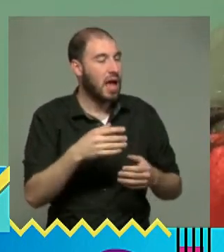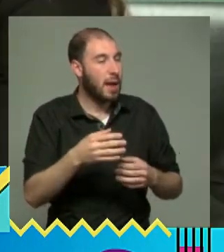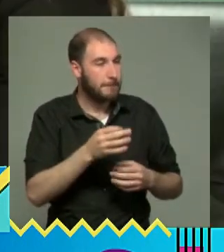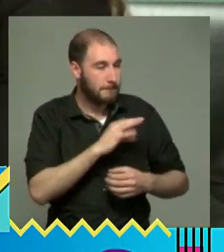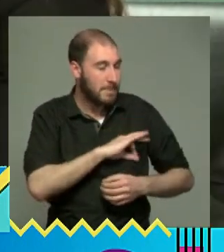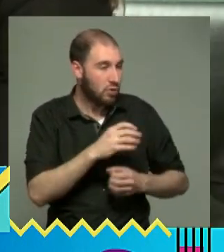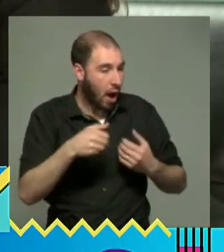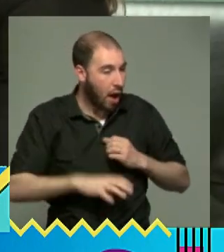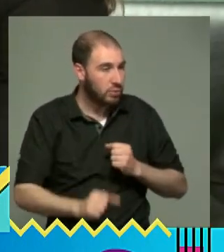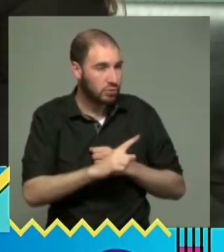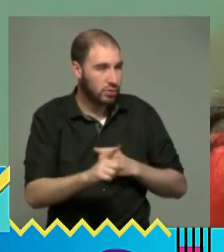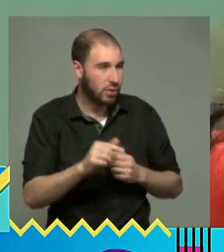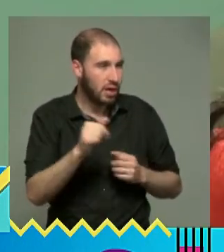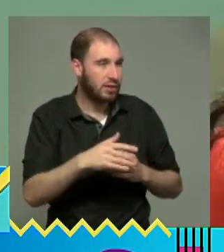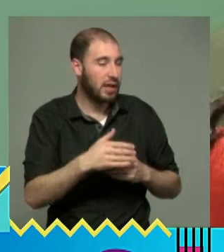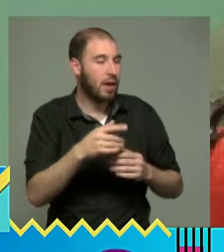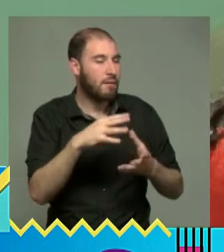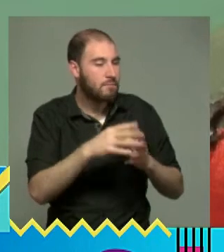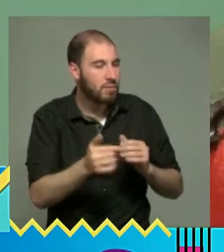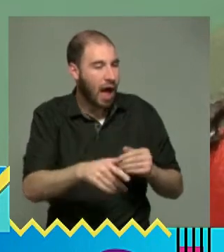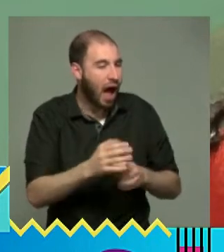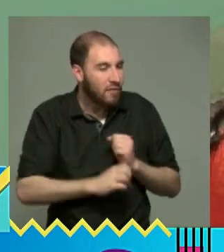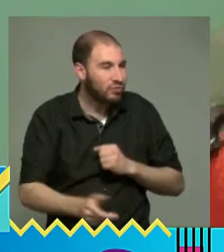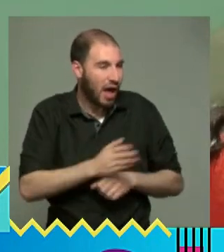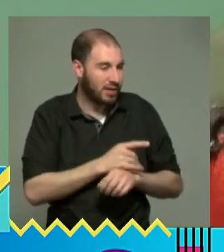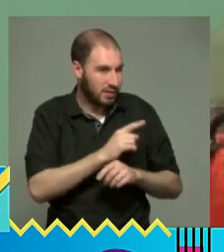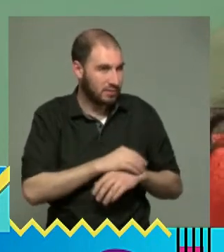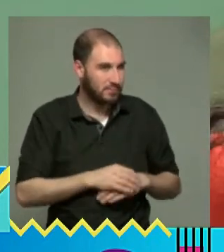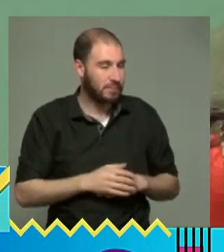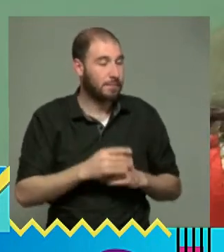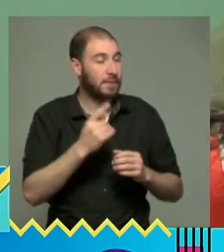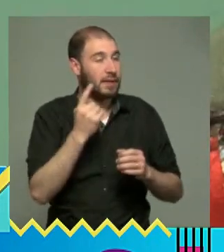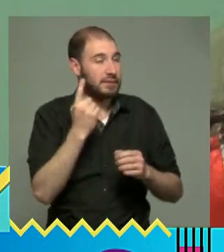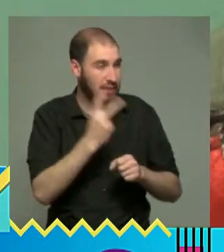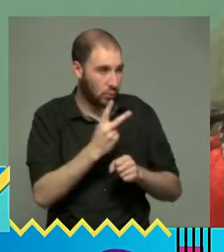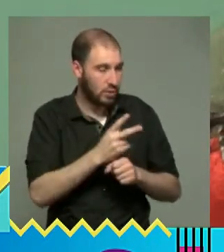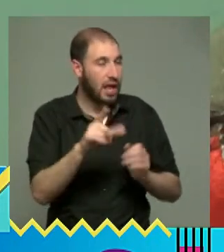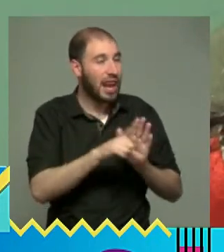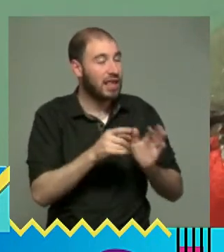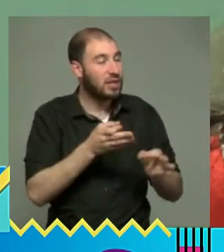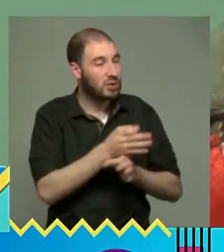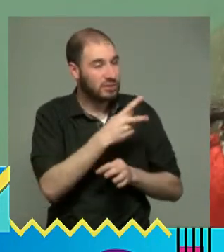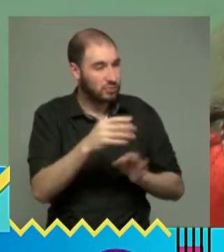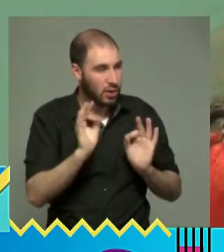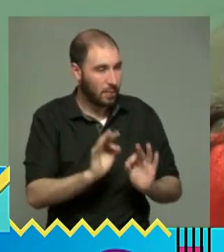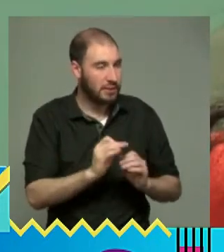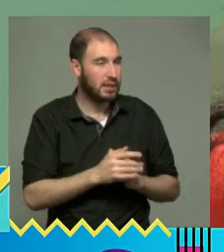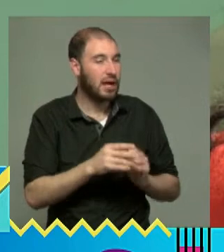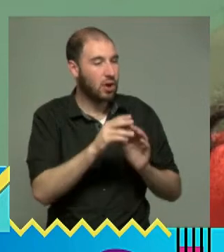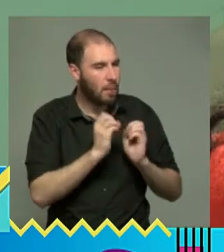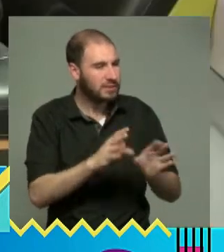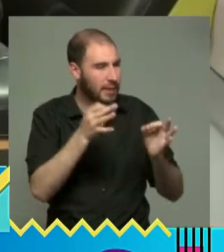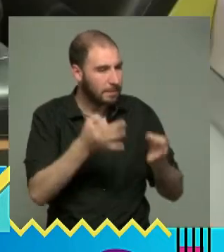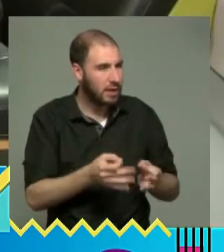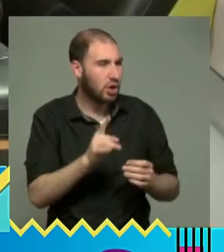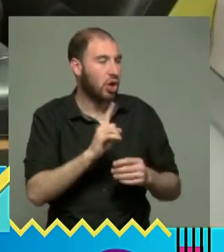anticonceptivos para no abortar, no van a llegar a esa instancia de aborto, por lo primero. Y segundo, a través de la Ley de Educación Sexual Integral correctamente implementada,